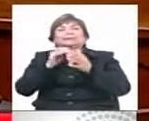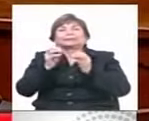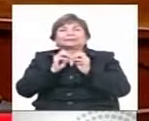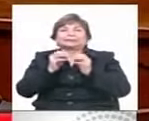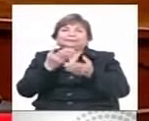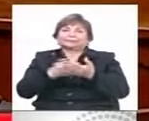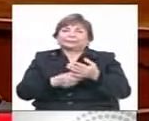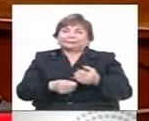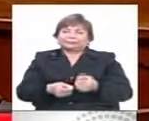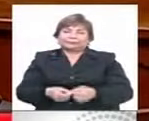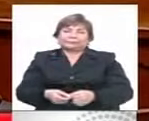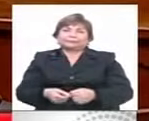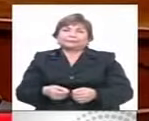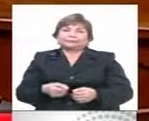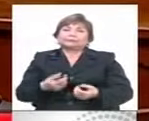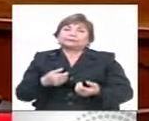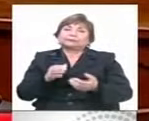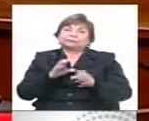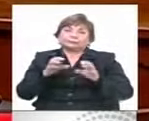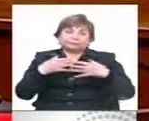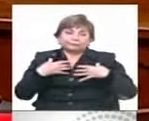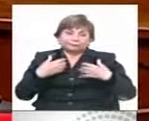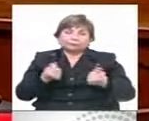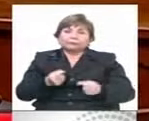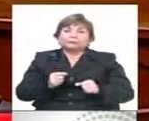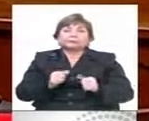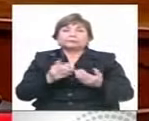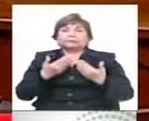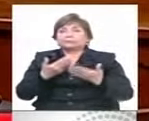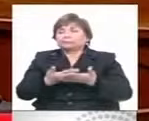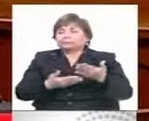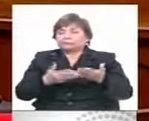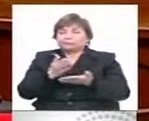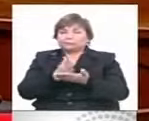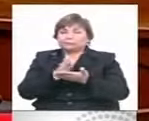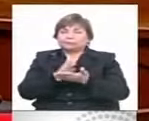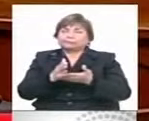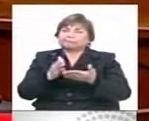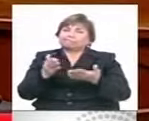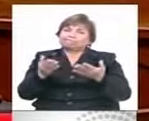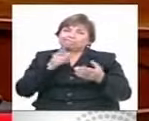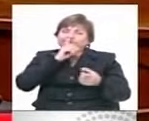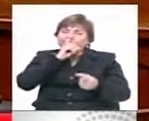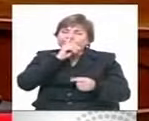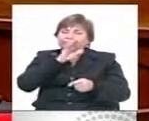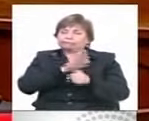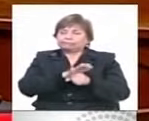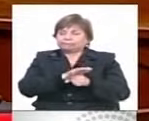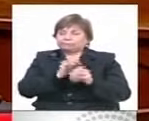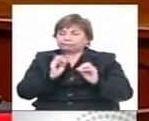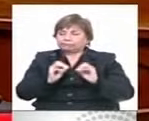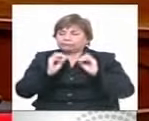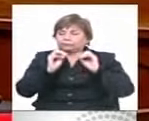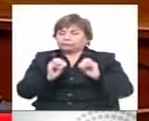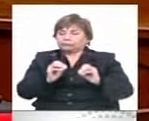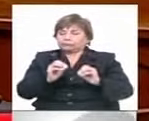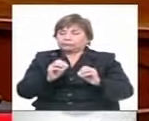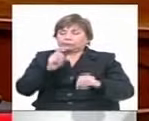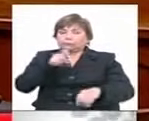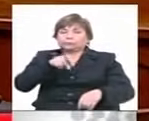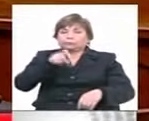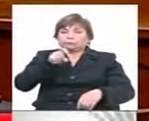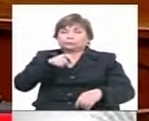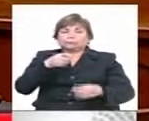territorial, promoviendo espacios saludables en los que las partes se comprometan a cumplir lo que proponen.